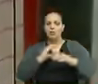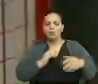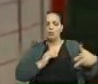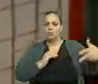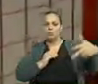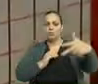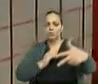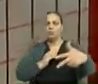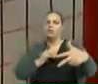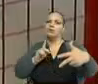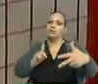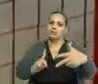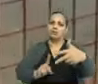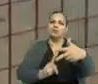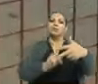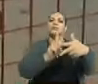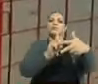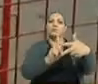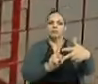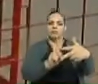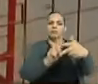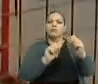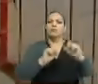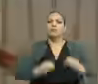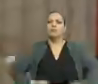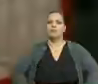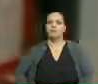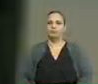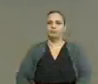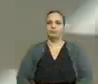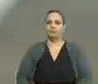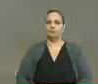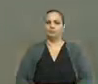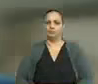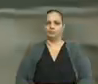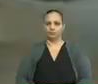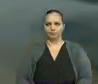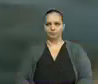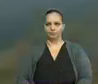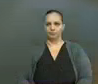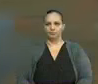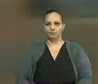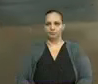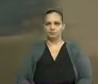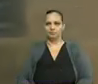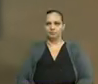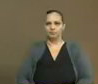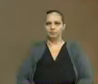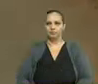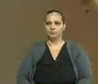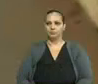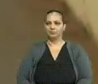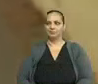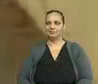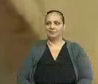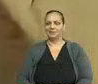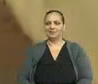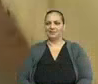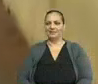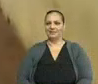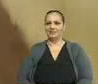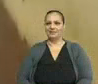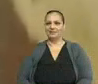ya ellos inmediatamente suben a la unidad con su mascarilla indispensable. El general Luis de Lama se encuentra por